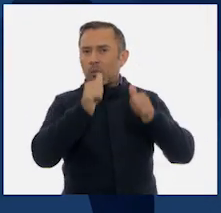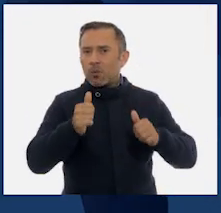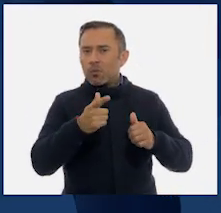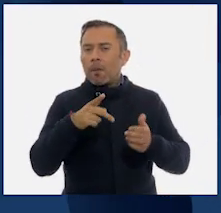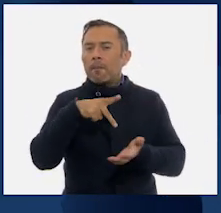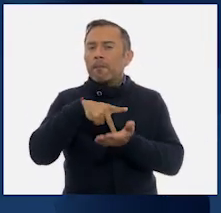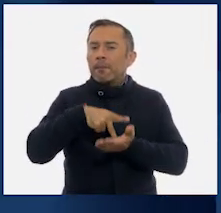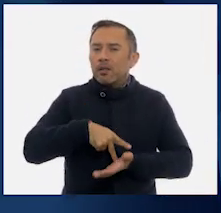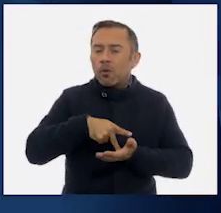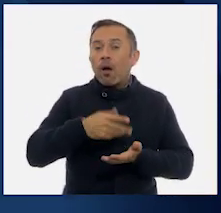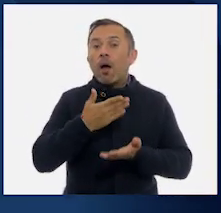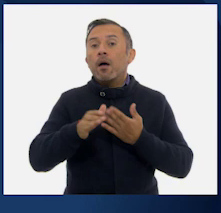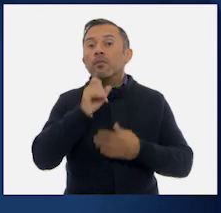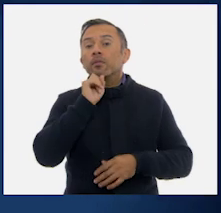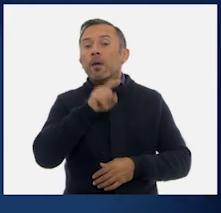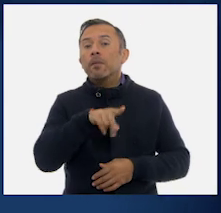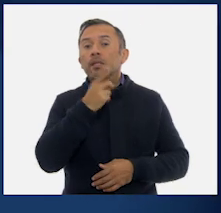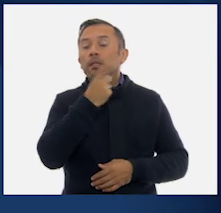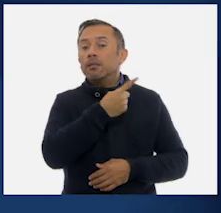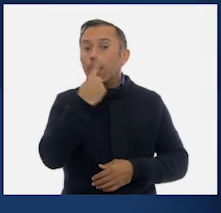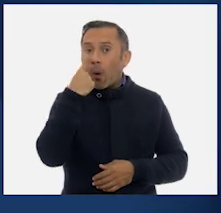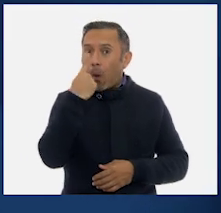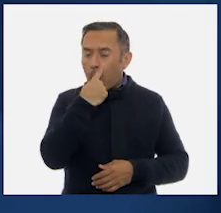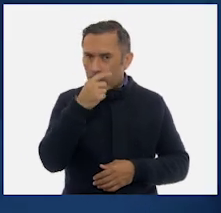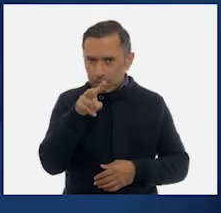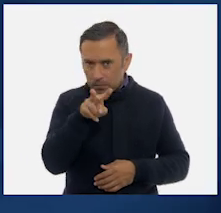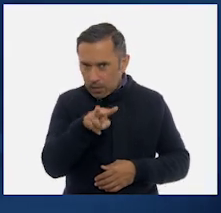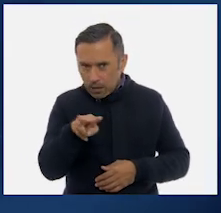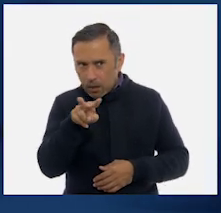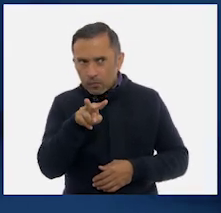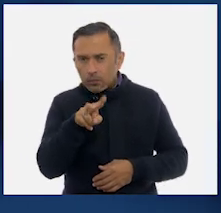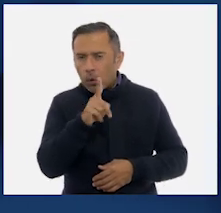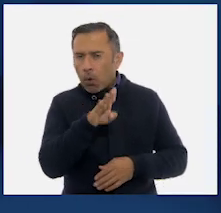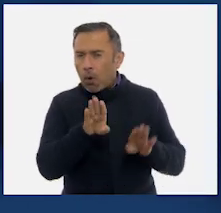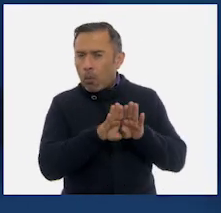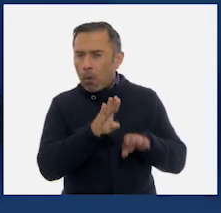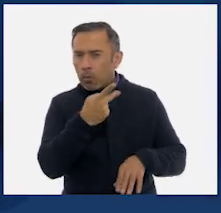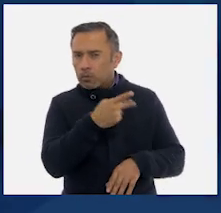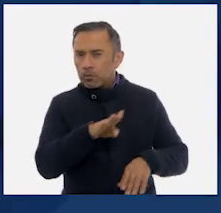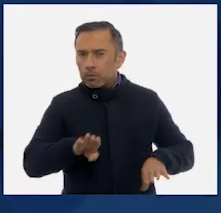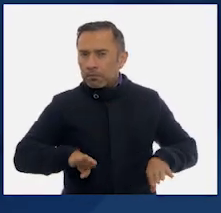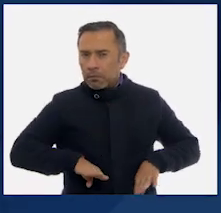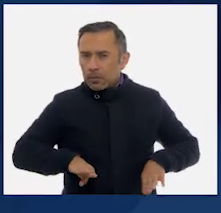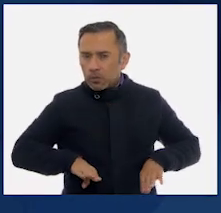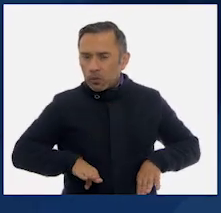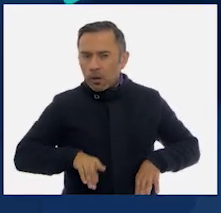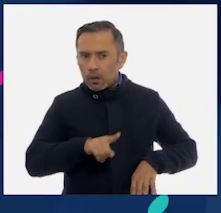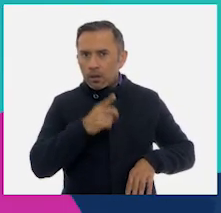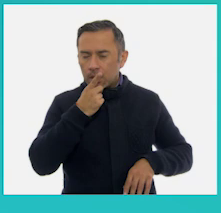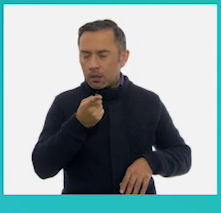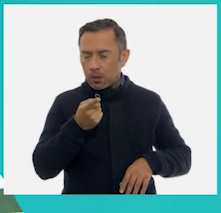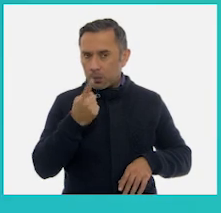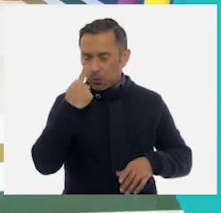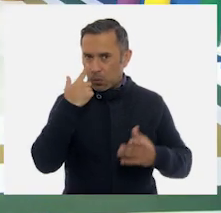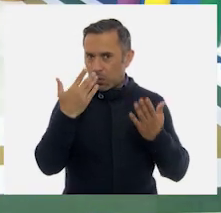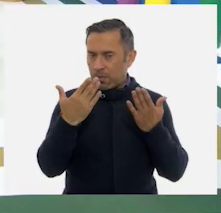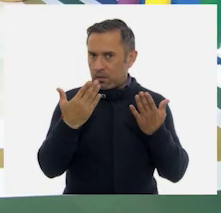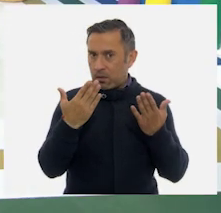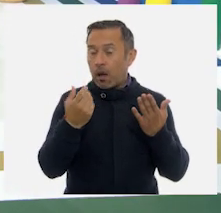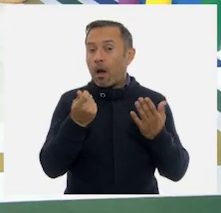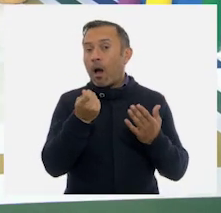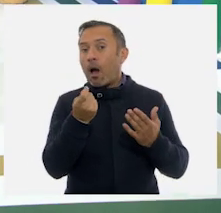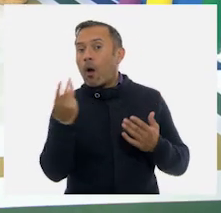mirada, cómo era la mirada que tenía. Y también describen su personalidad, que pues era muy contrastante. Había personas que decían